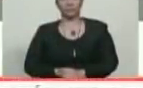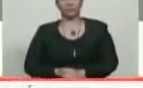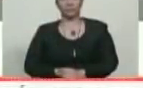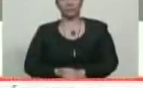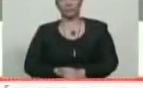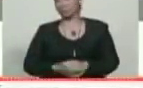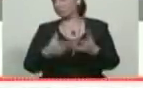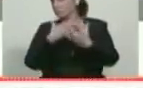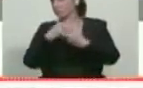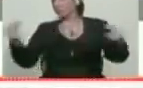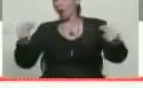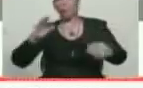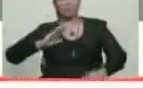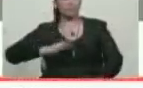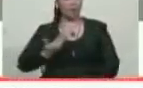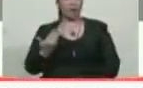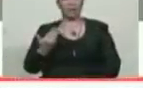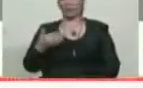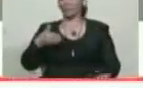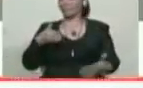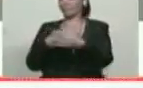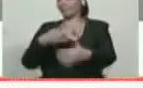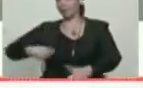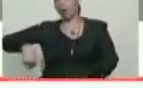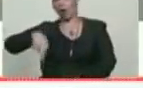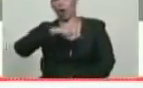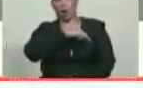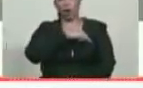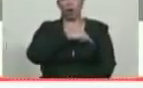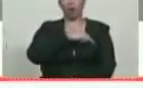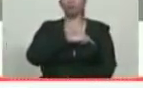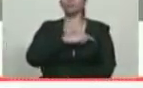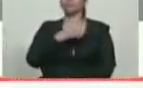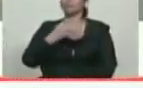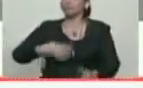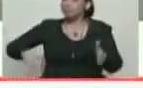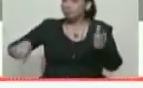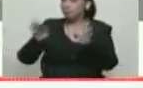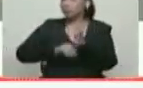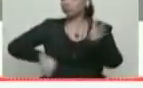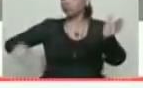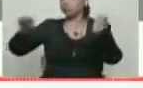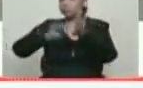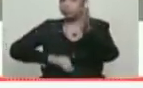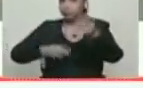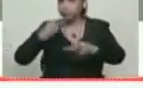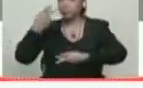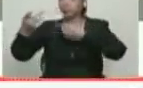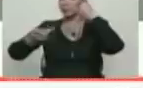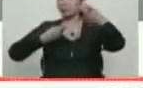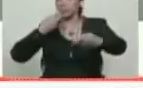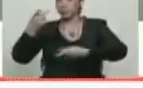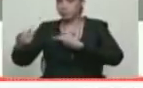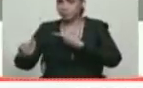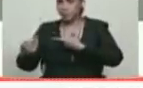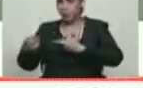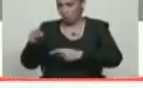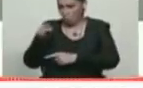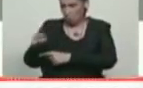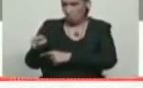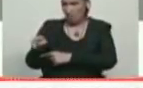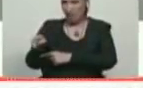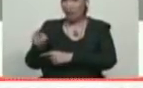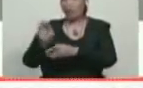No podrán con nosotros. Se lo hemos venido diciendo desde el primer momento. Ustedes han